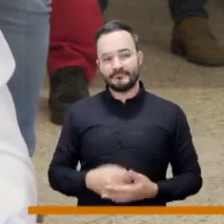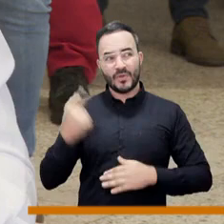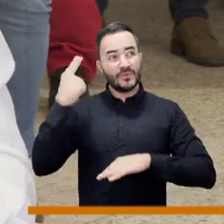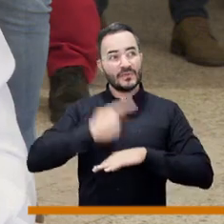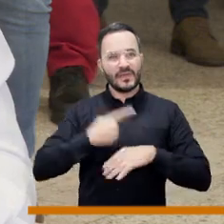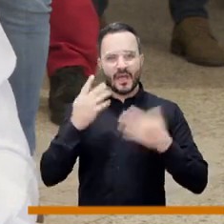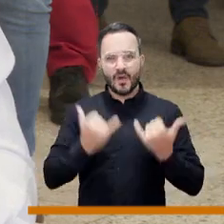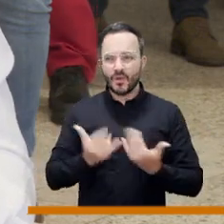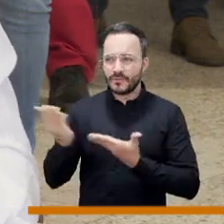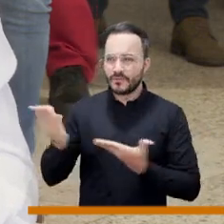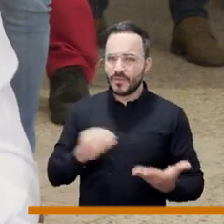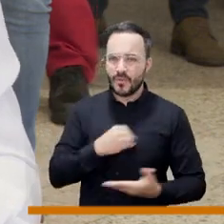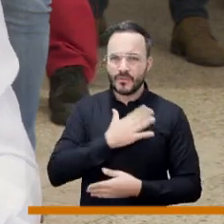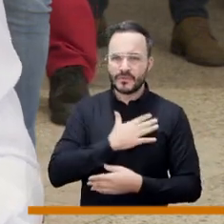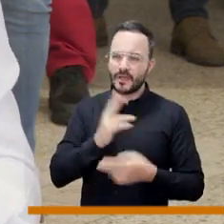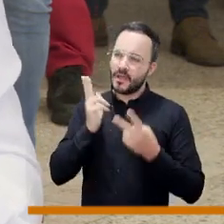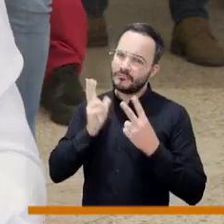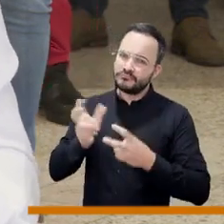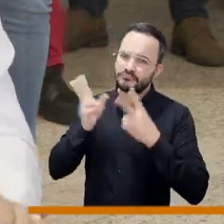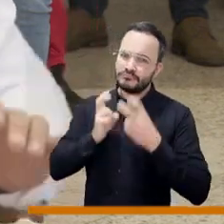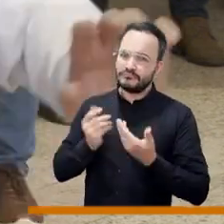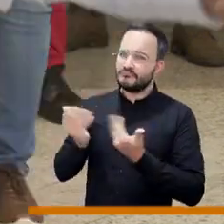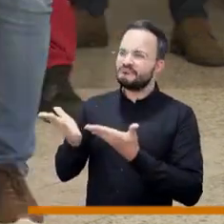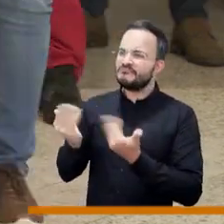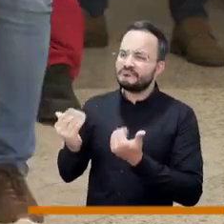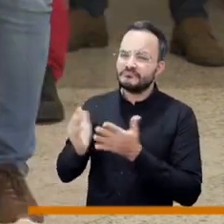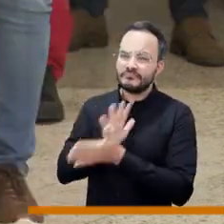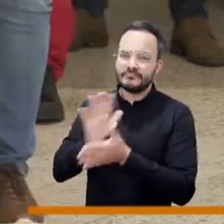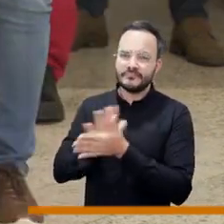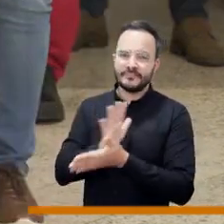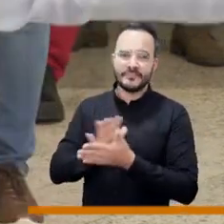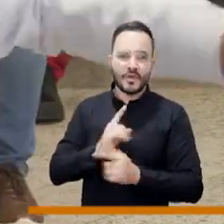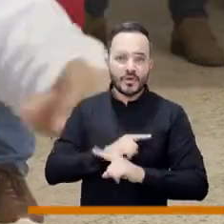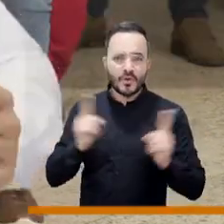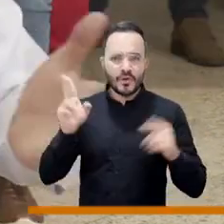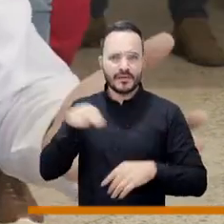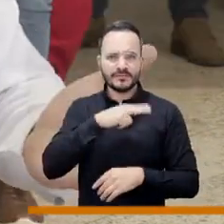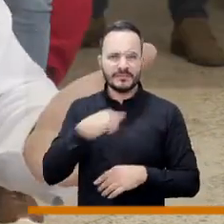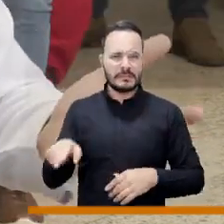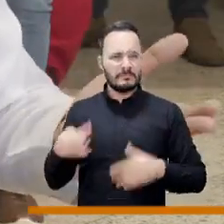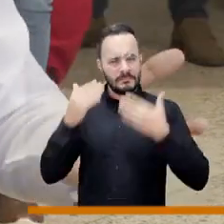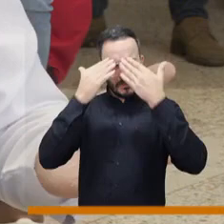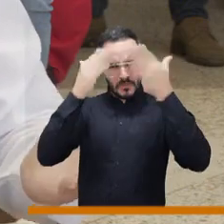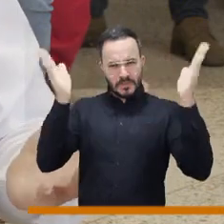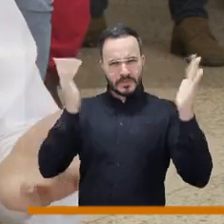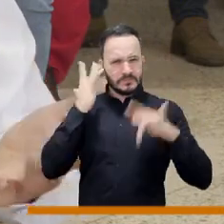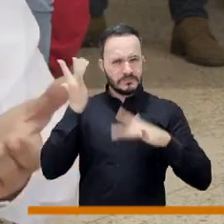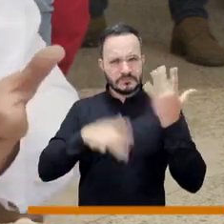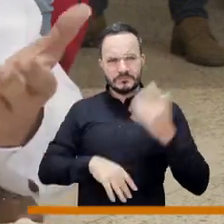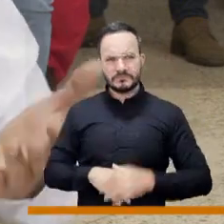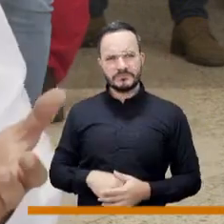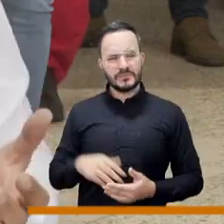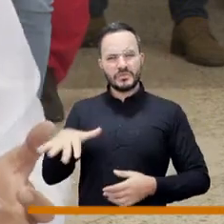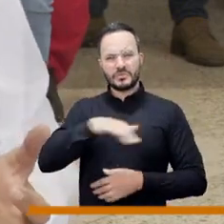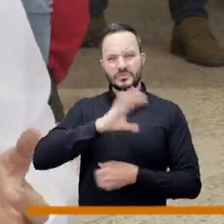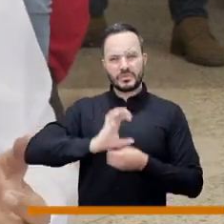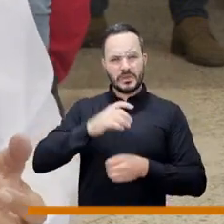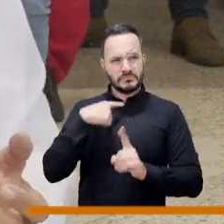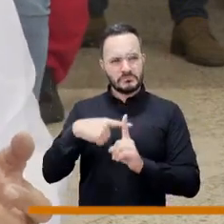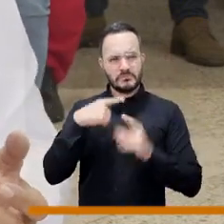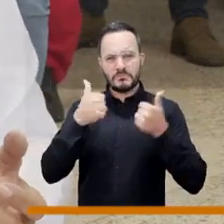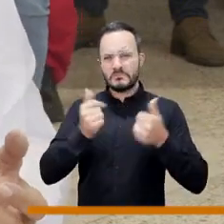el tiempo corre, y creo que haber perdido hoy un día para haber escuchado a las partes, pues también no es bueno para la democracia,